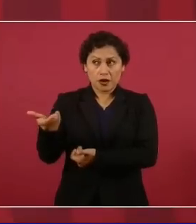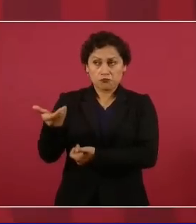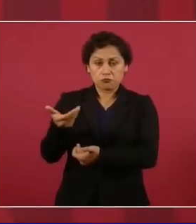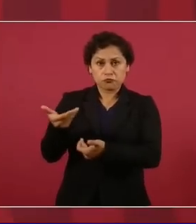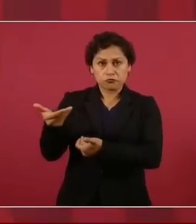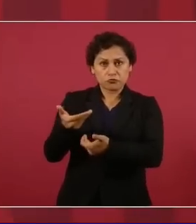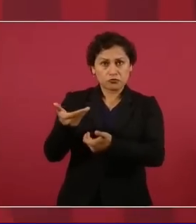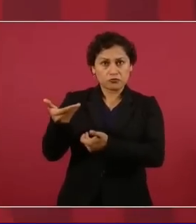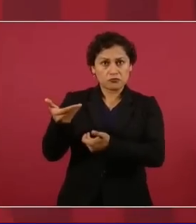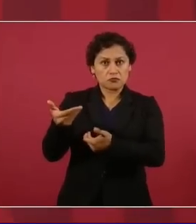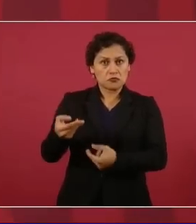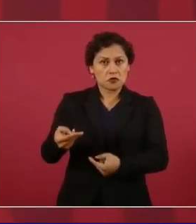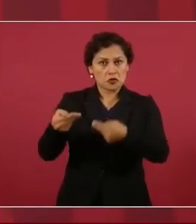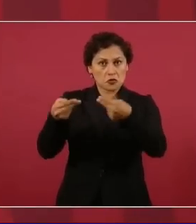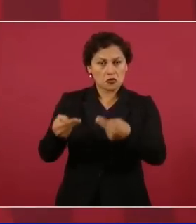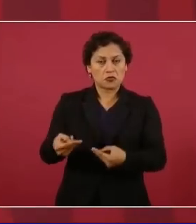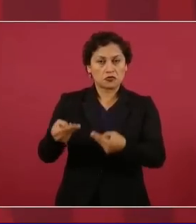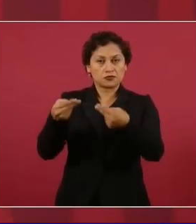y acá